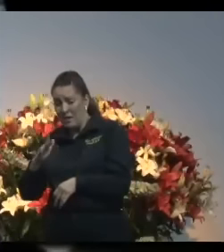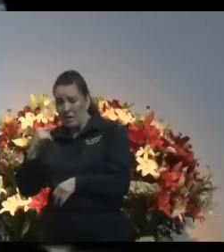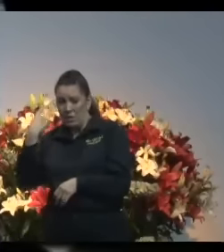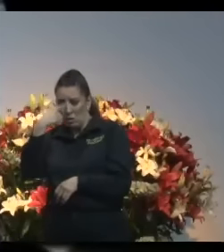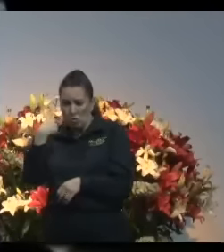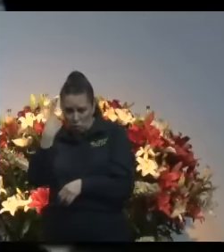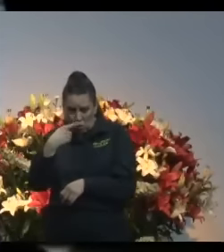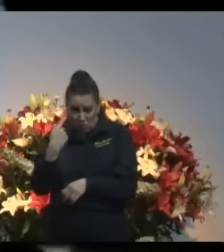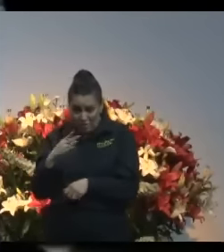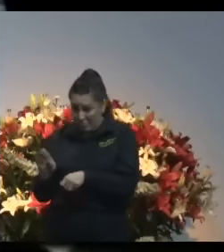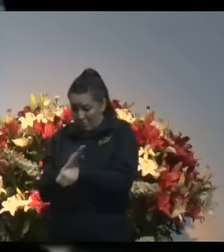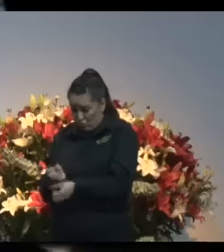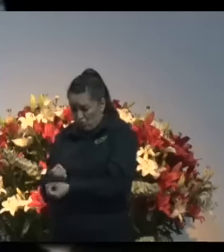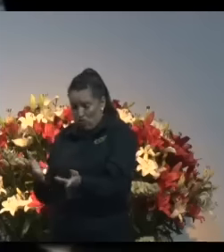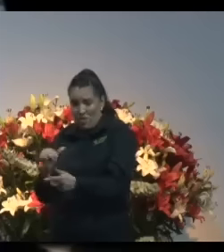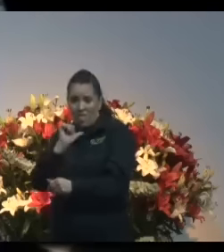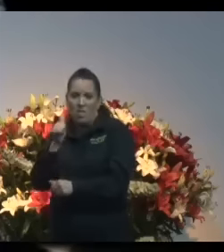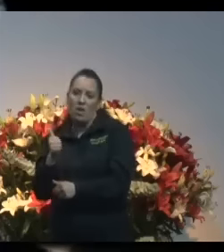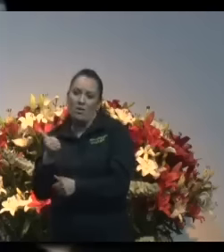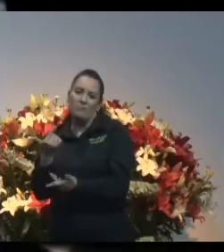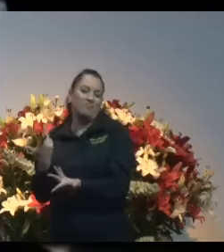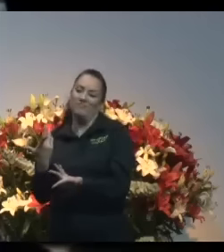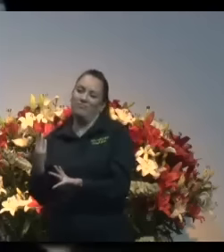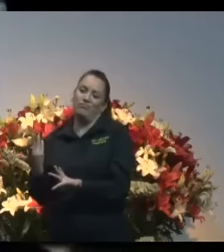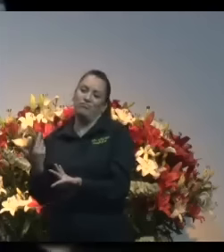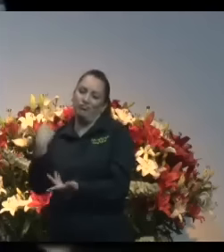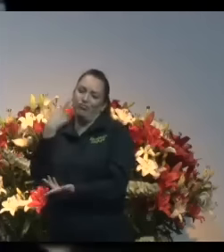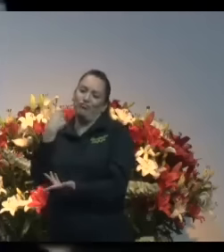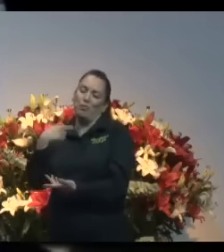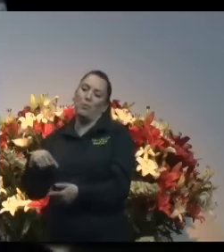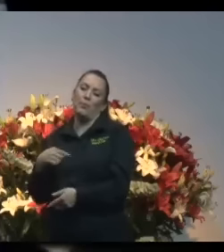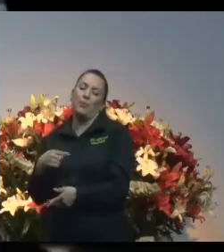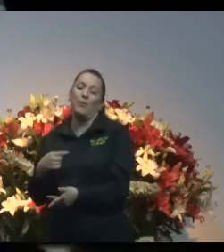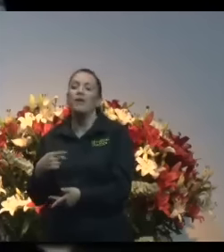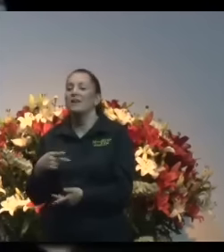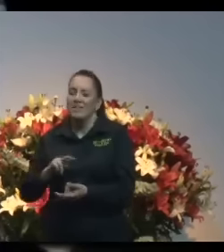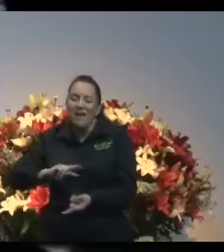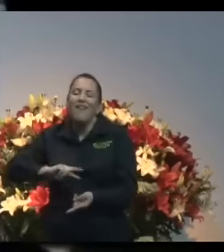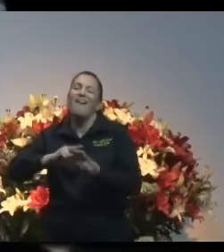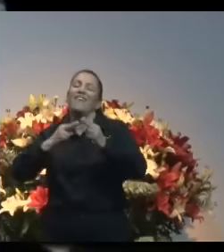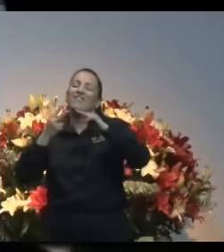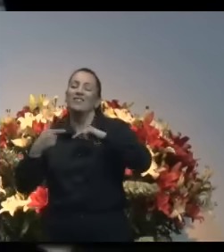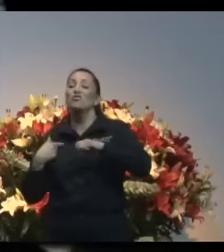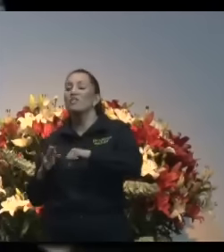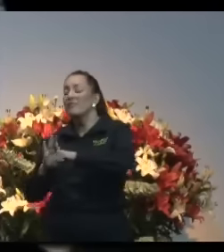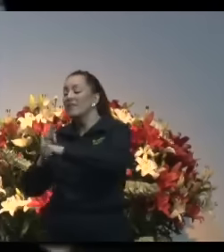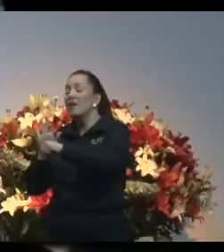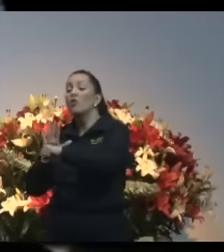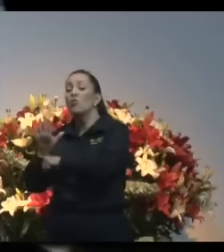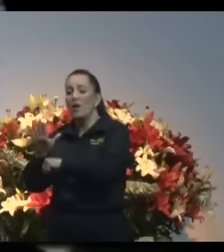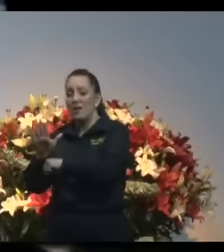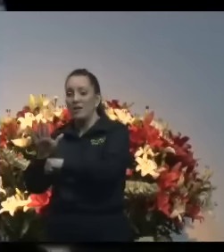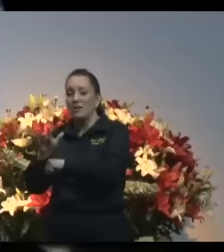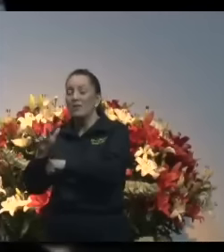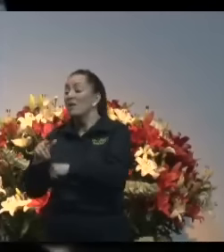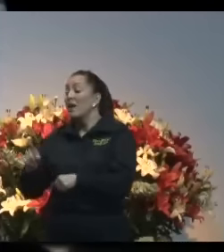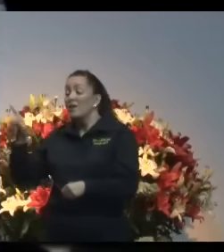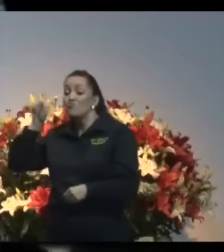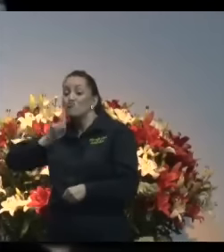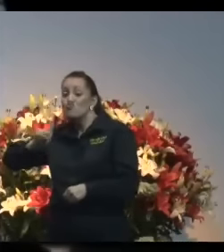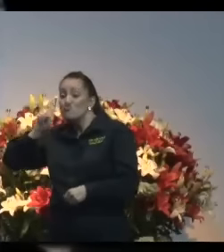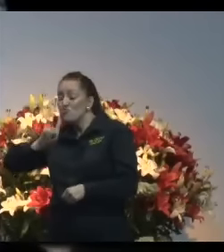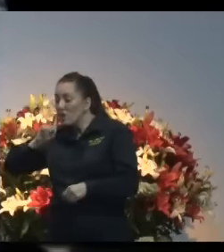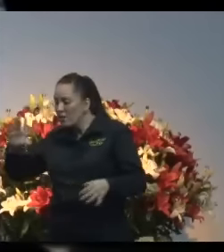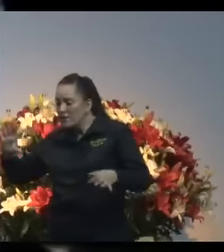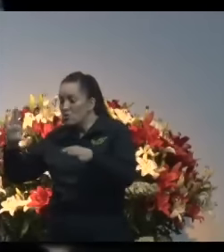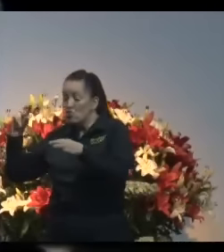prestaciones. Entonces, es todo lo contrario. Lo que yo defendía era un desarrollo económico con identidad